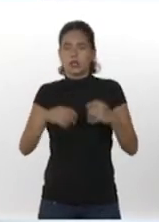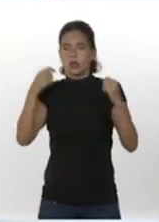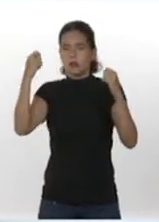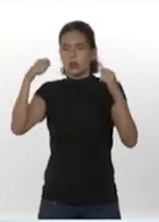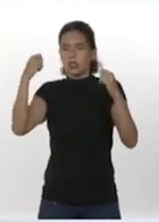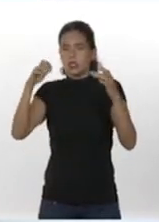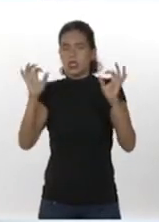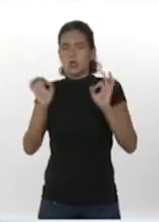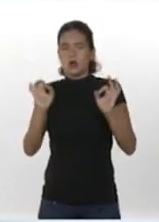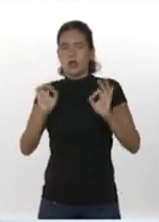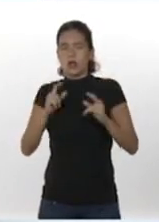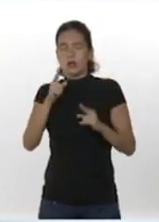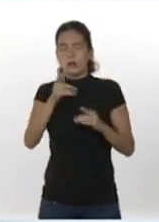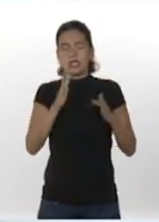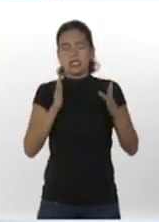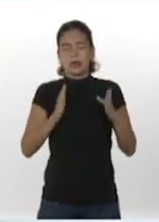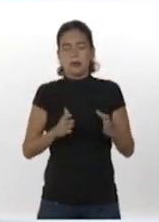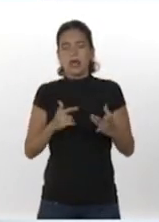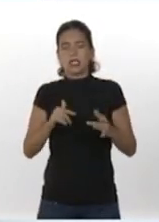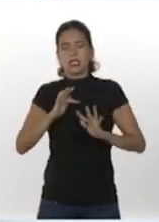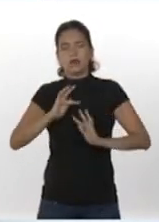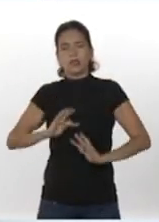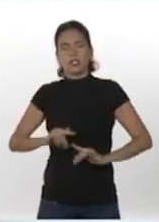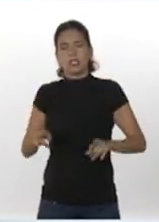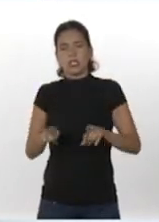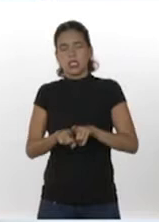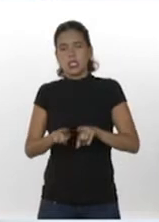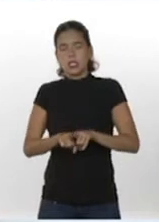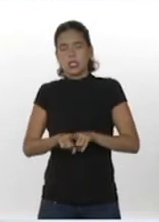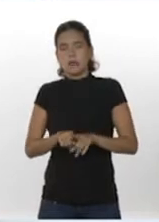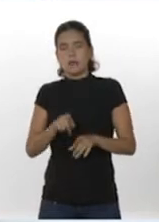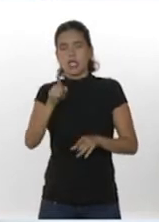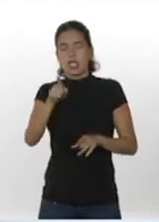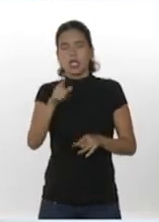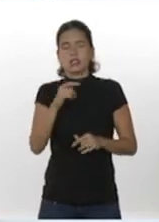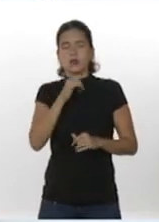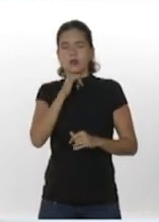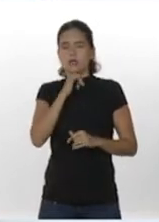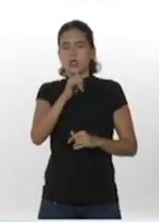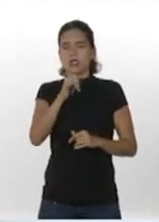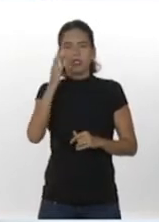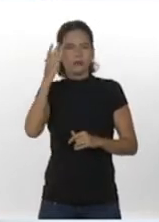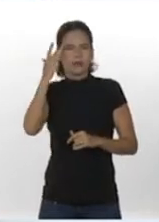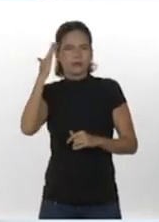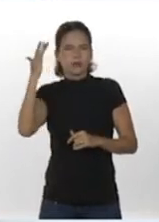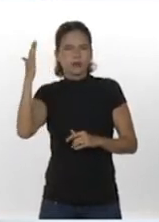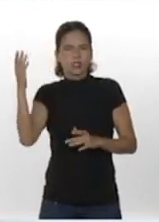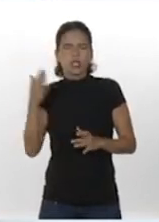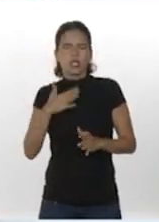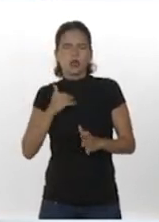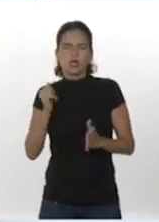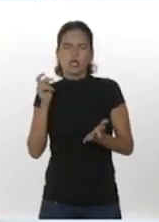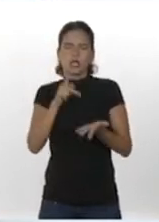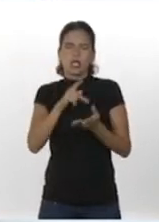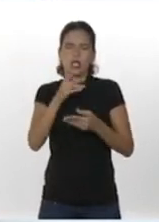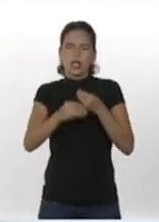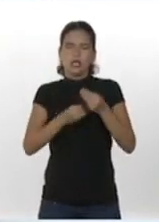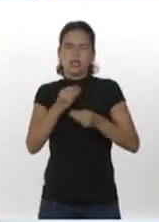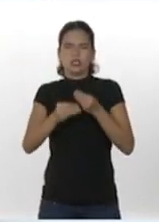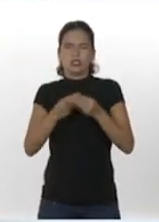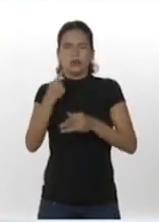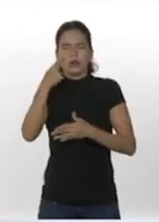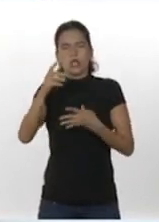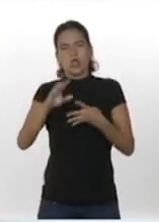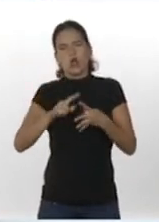el cine, no solamente esa parte física, sino también esa parte de esos mensajes subliminales que nos quieren llegar